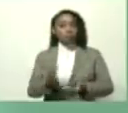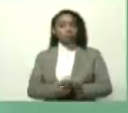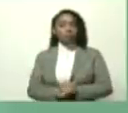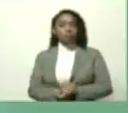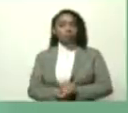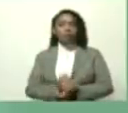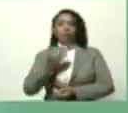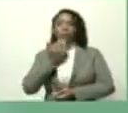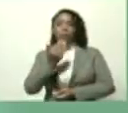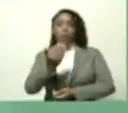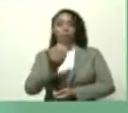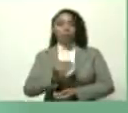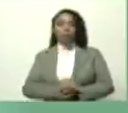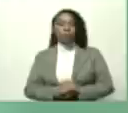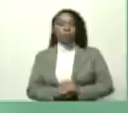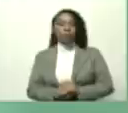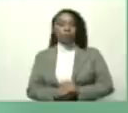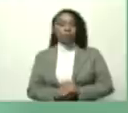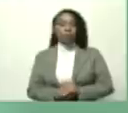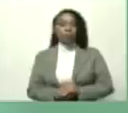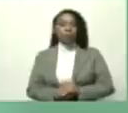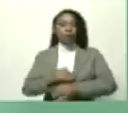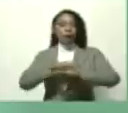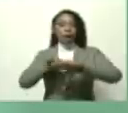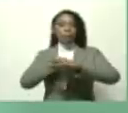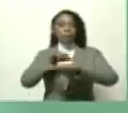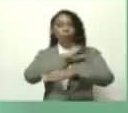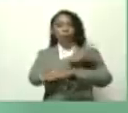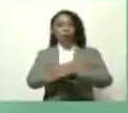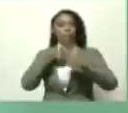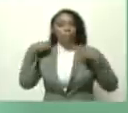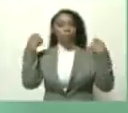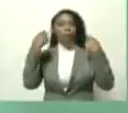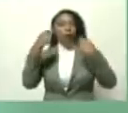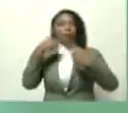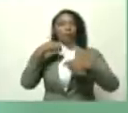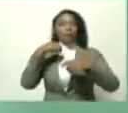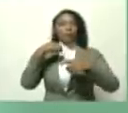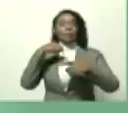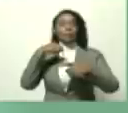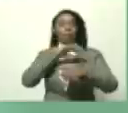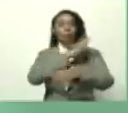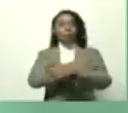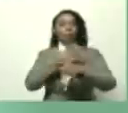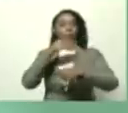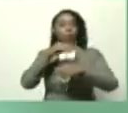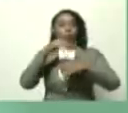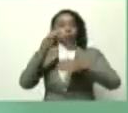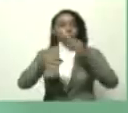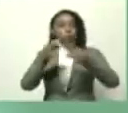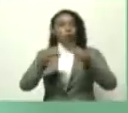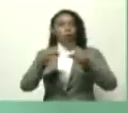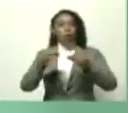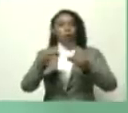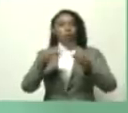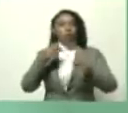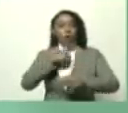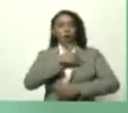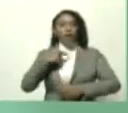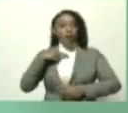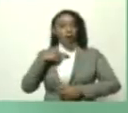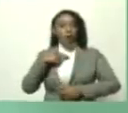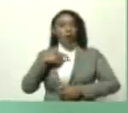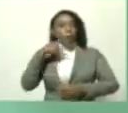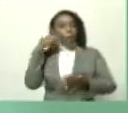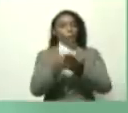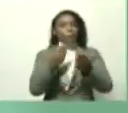el permiso del ministro del Poder Popular para el Interior de Justicia y del fiscal general de la República, yo quiero mostrar dos